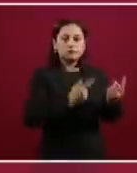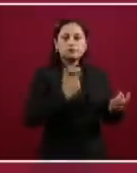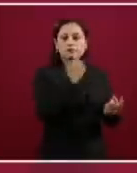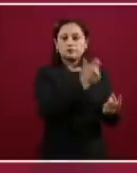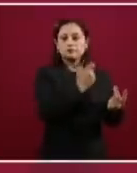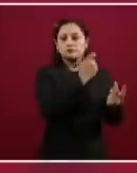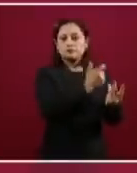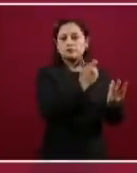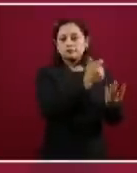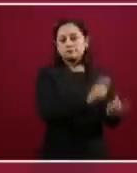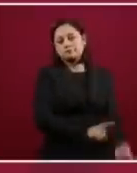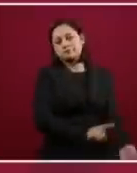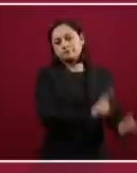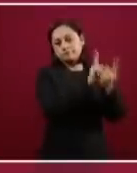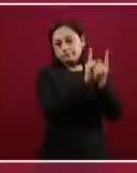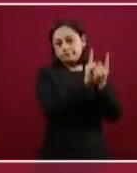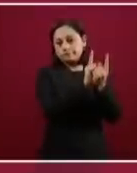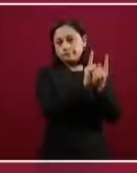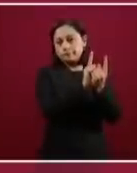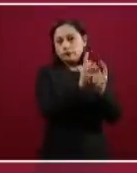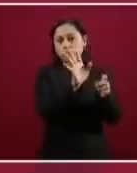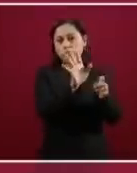y es el gobierno del pueblo.